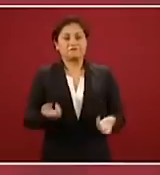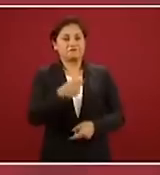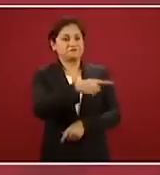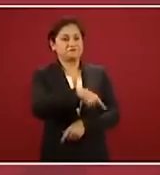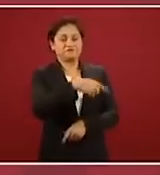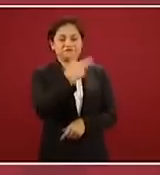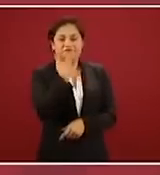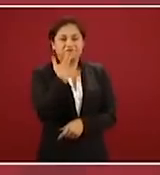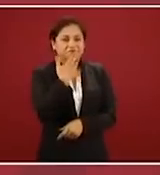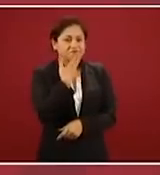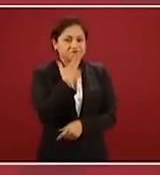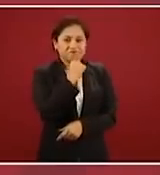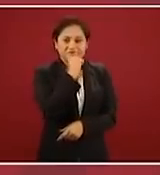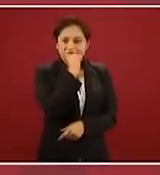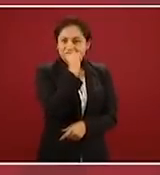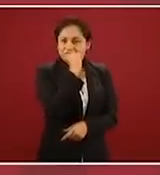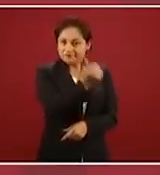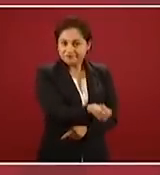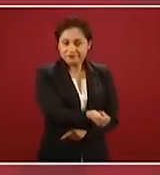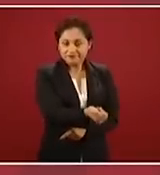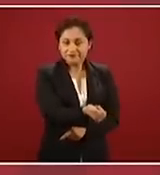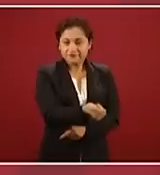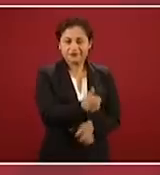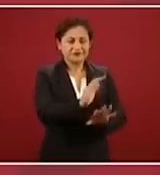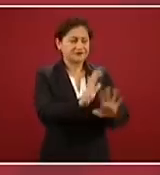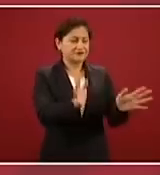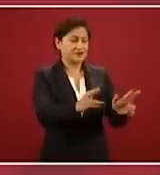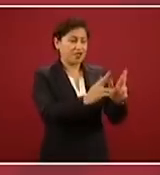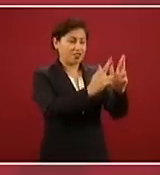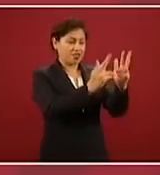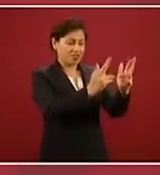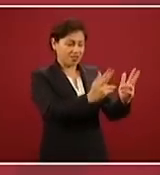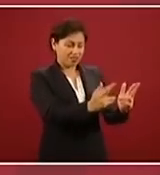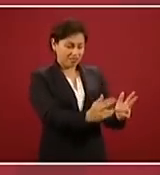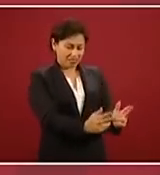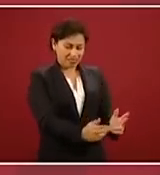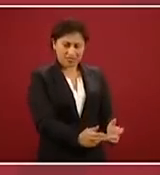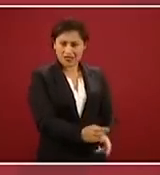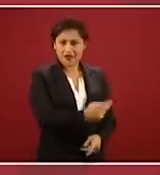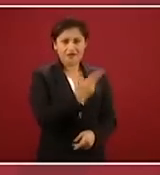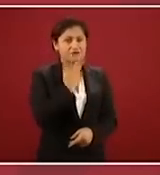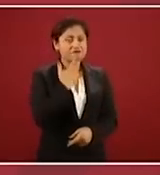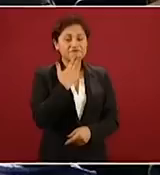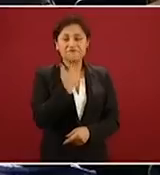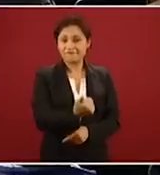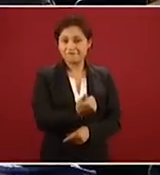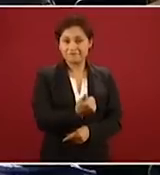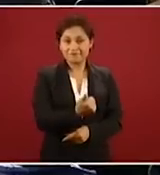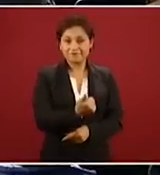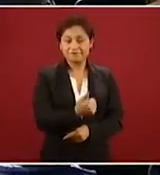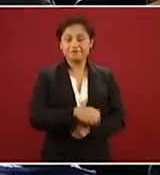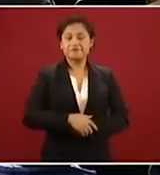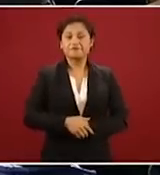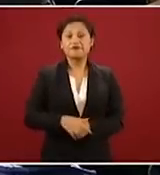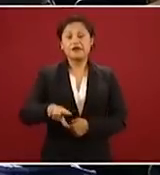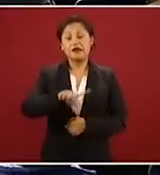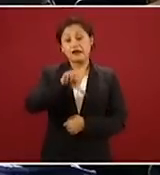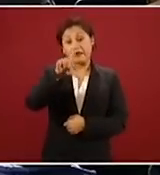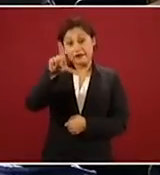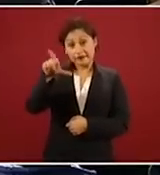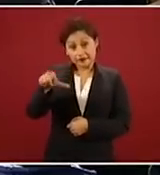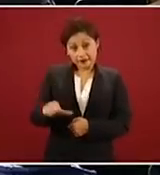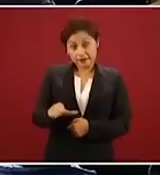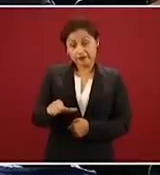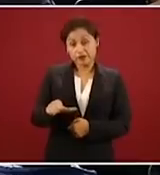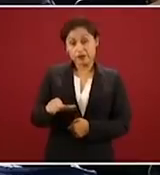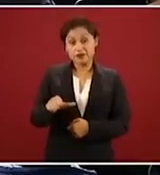inservible, ¿sí? Ya convertida en chatarra. Y con estas decisiones que toman, porque a veces